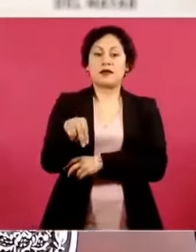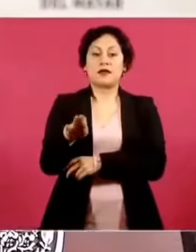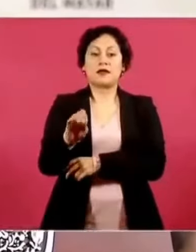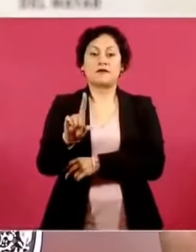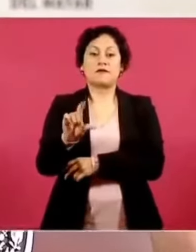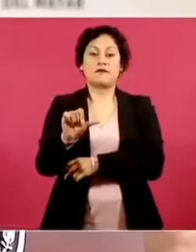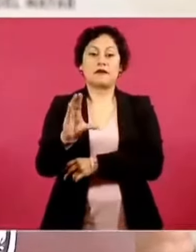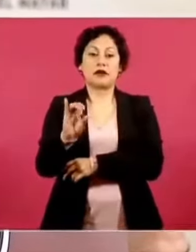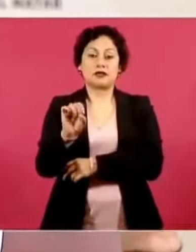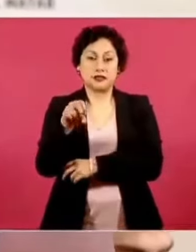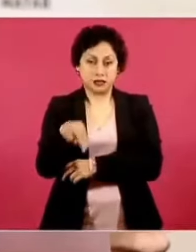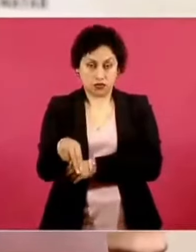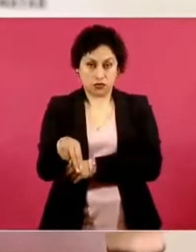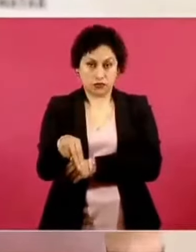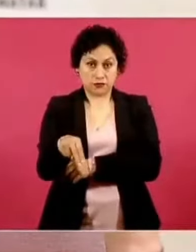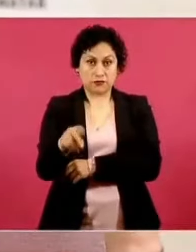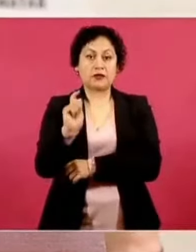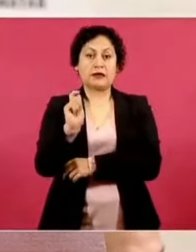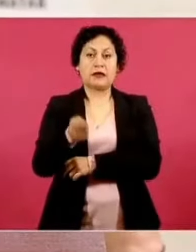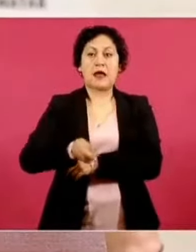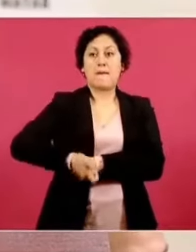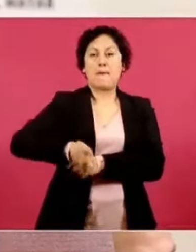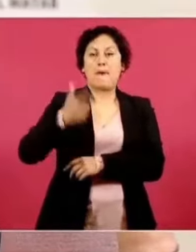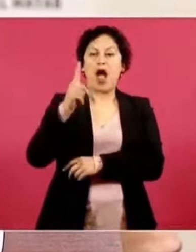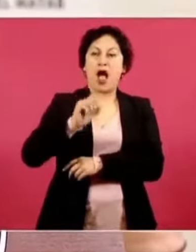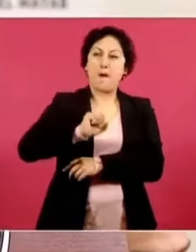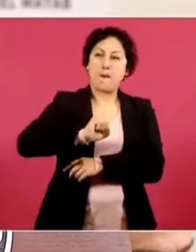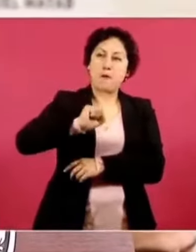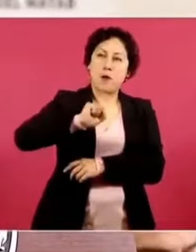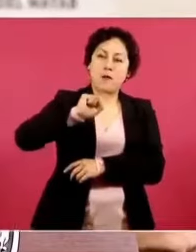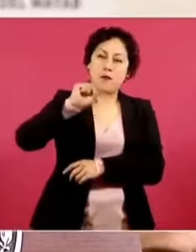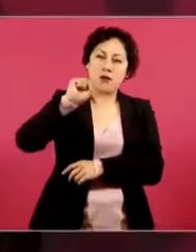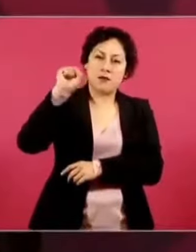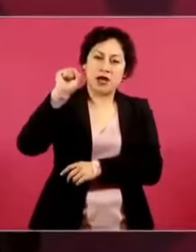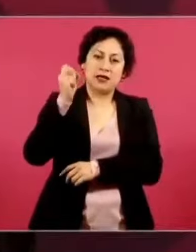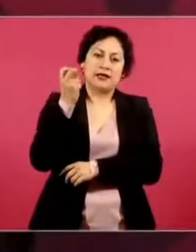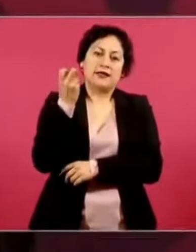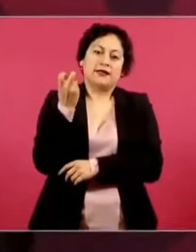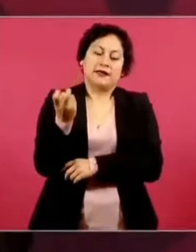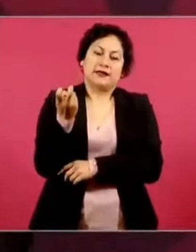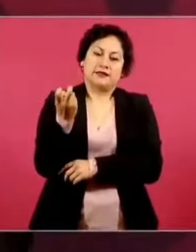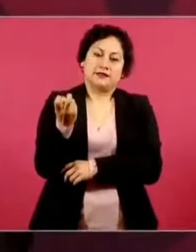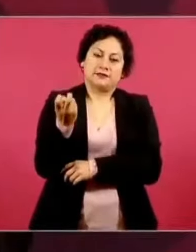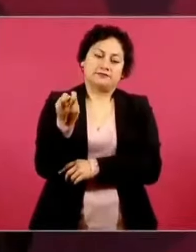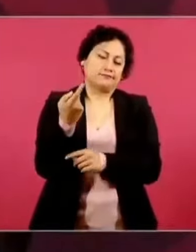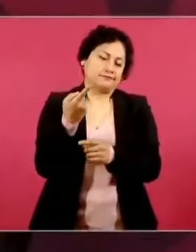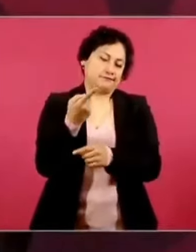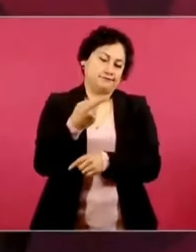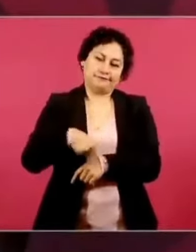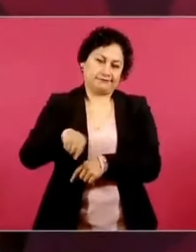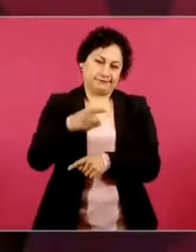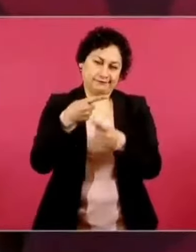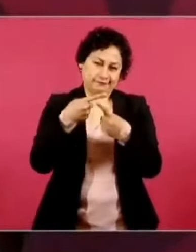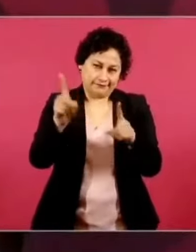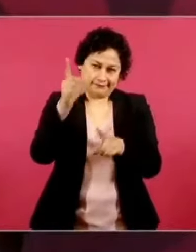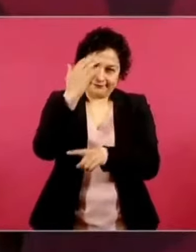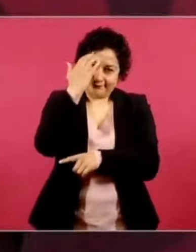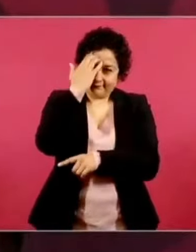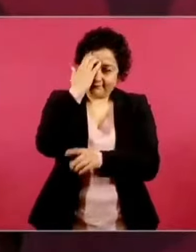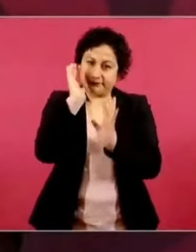eh sirve de mucho el que aumente el salario Y va incrementándose la